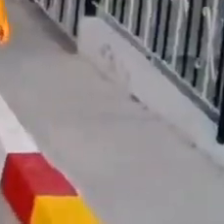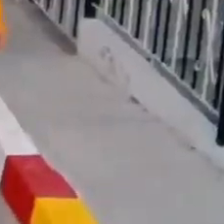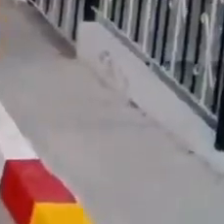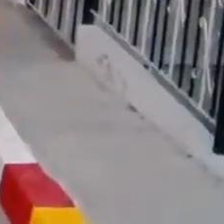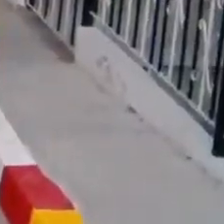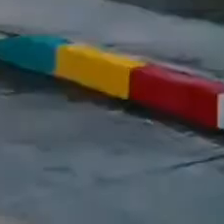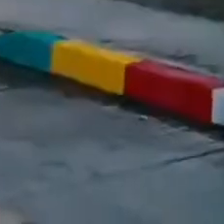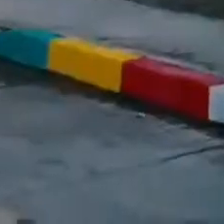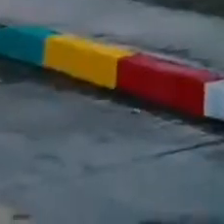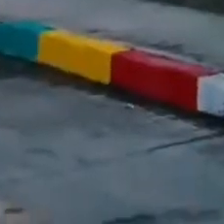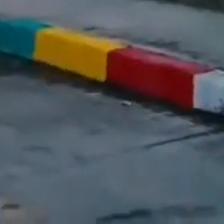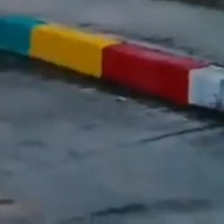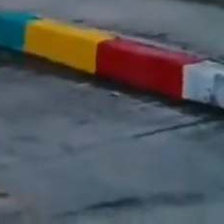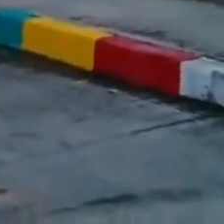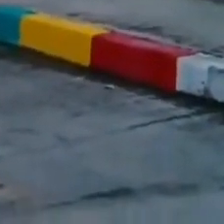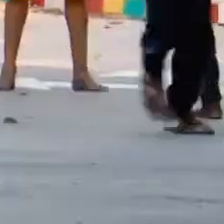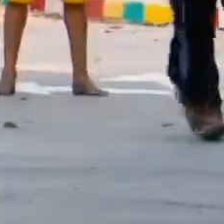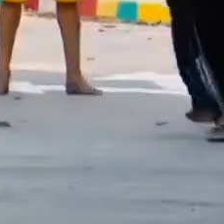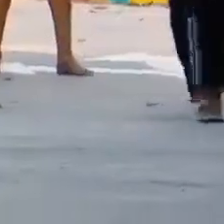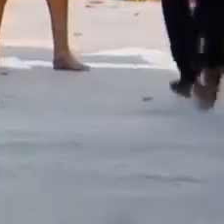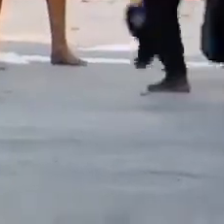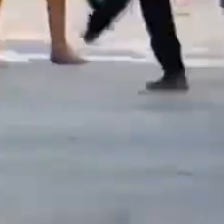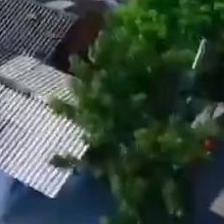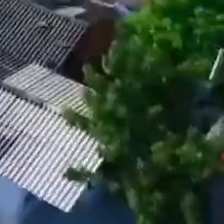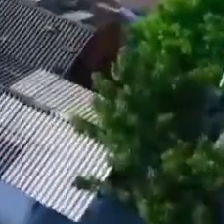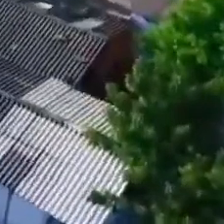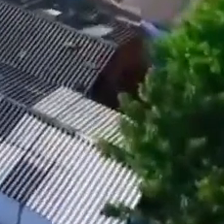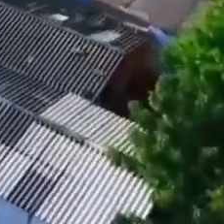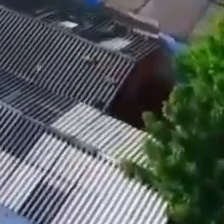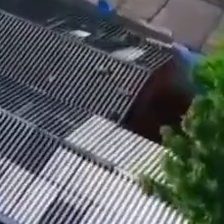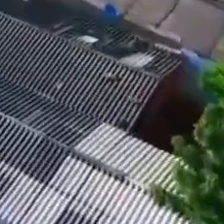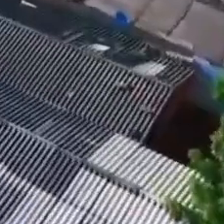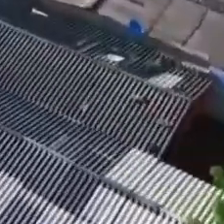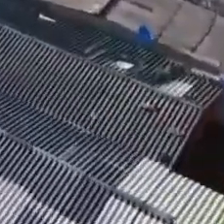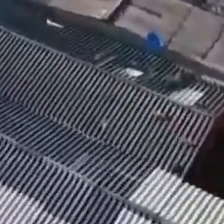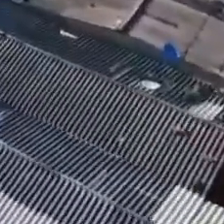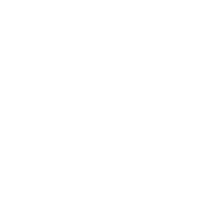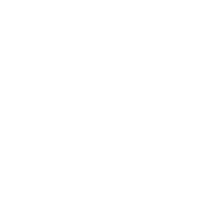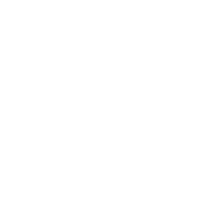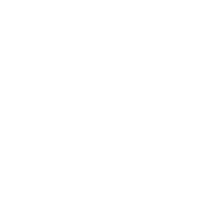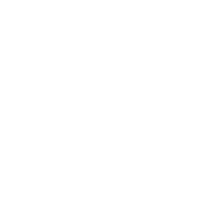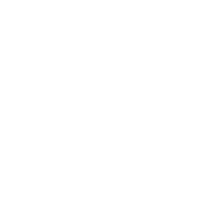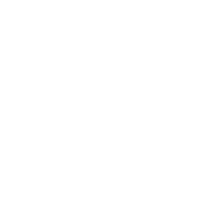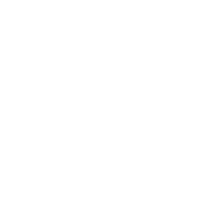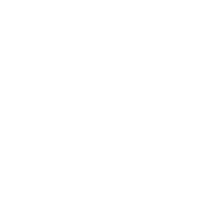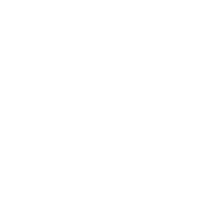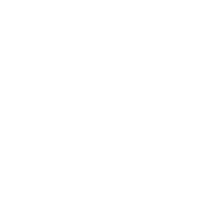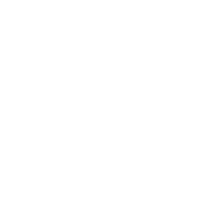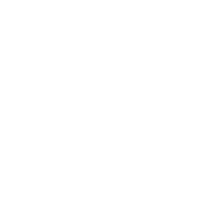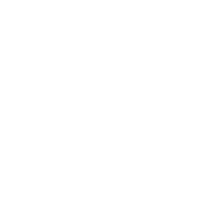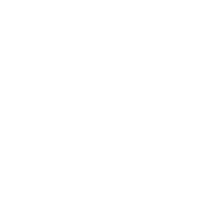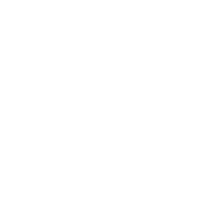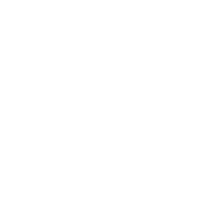la hermandad ciudadana, que junto al distrito trabajan para tener sus calles pavimentadas.